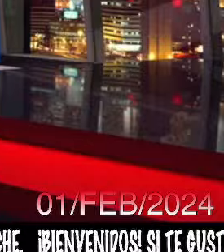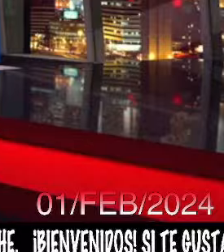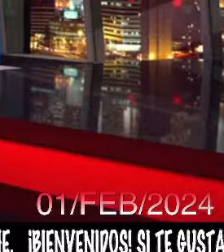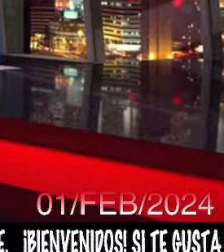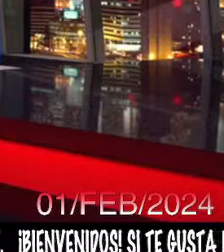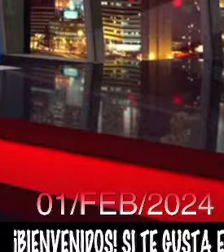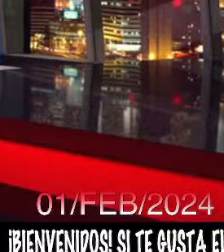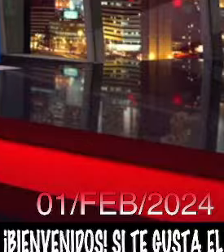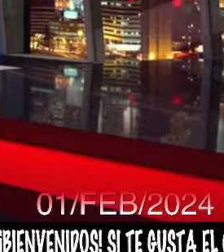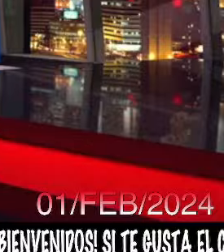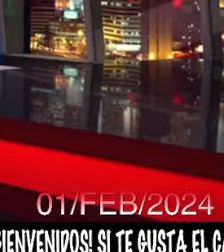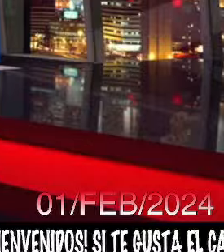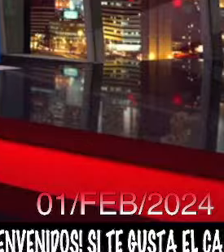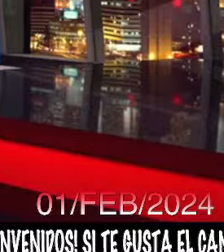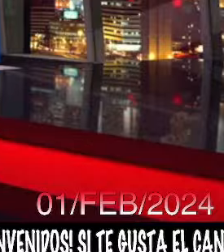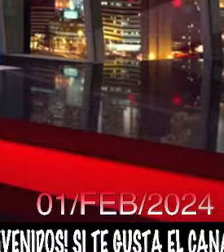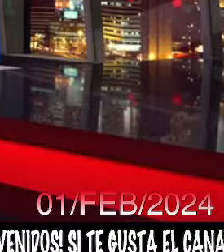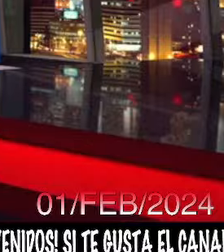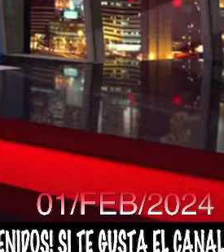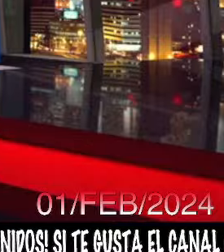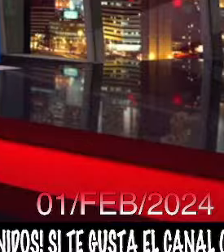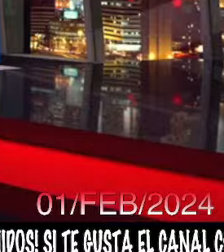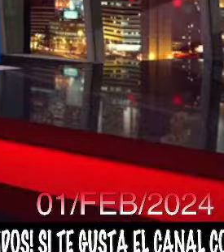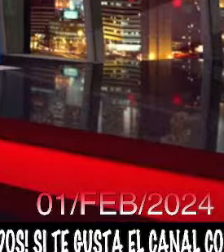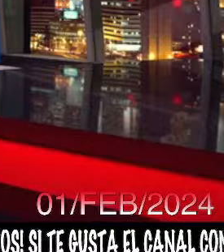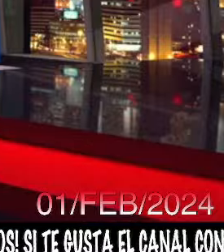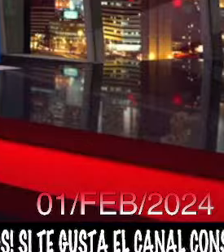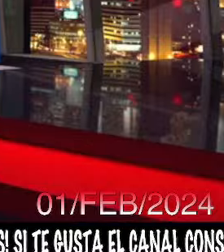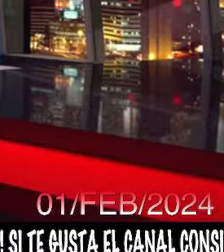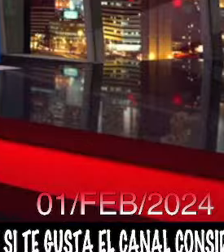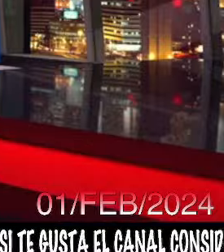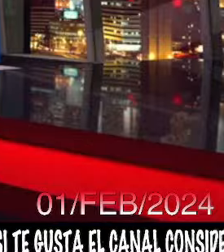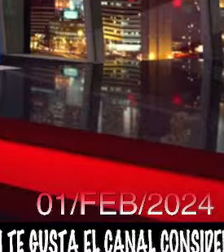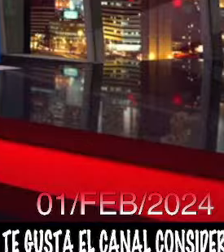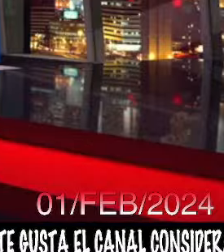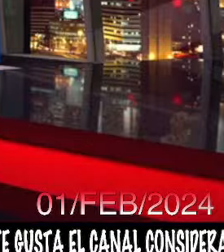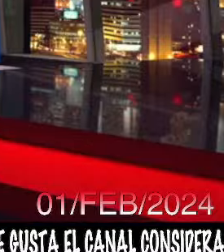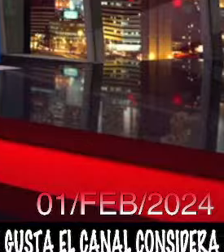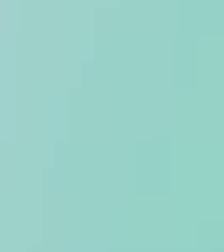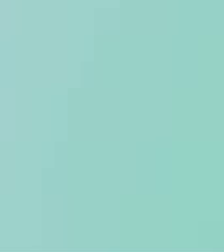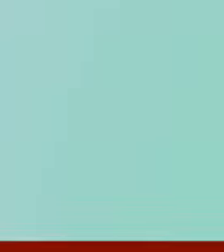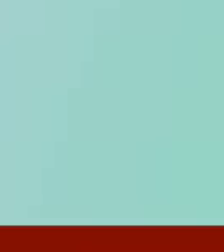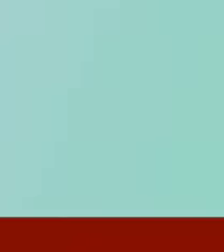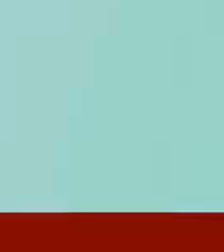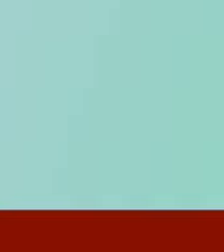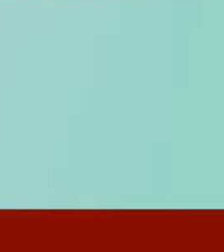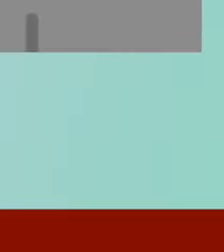que se dio a conocer en esta conferencia de prensa. Nos vemos en un próximo video.